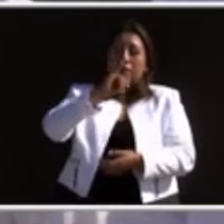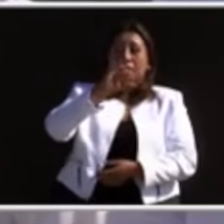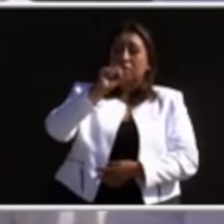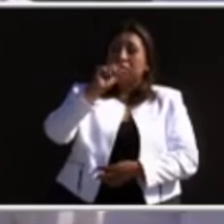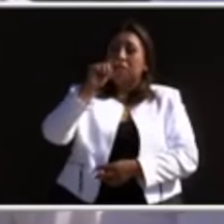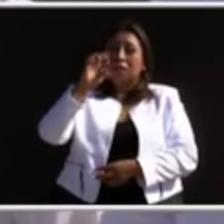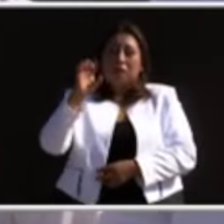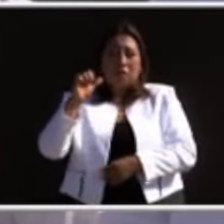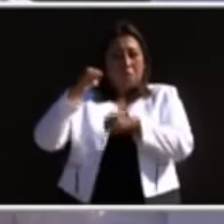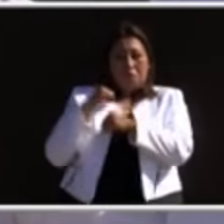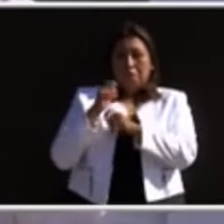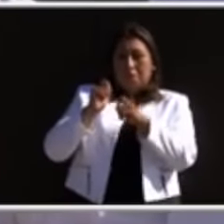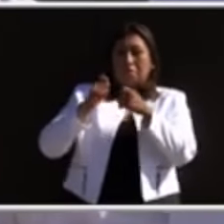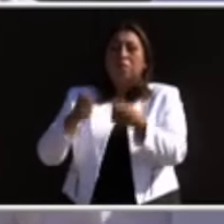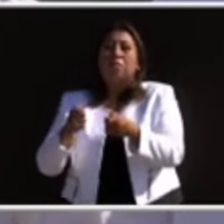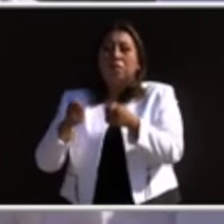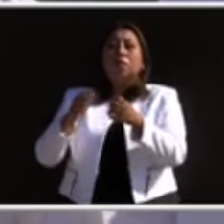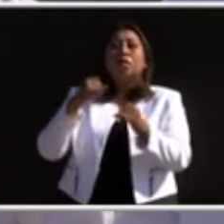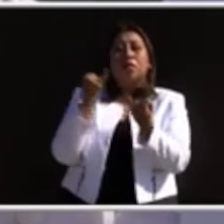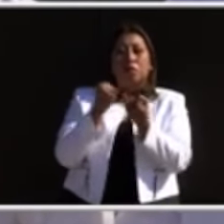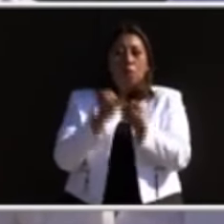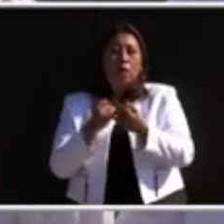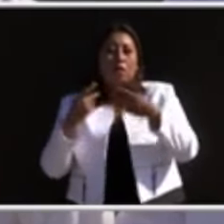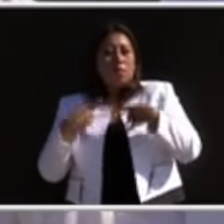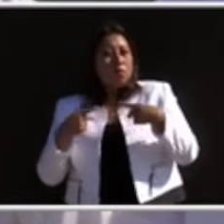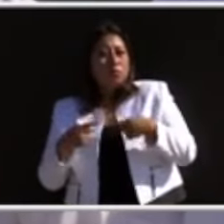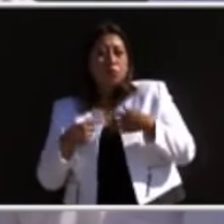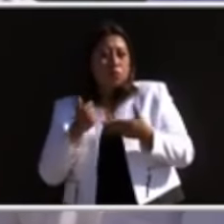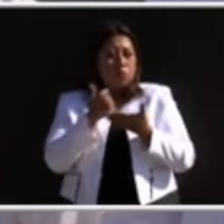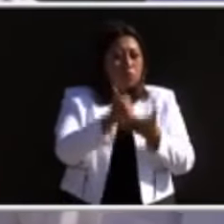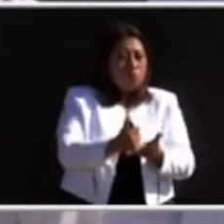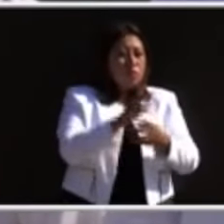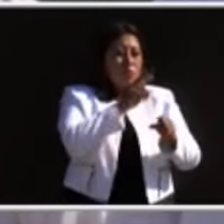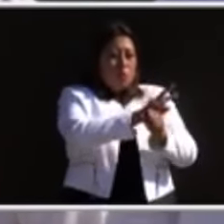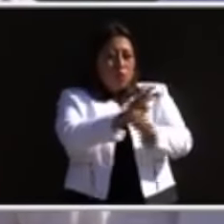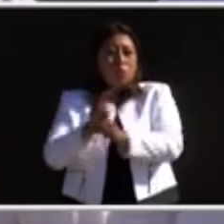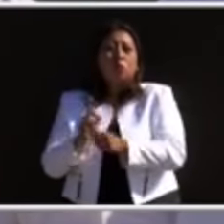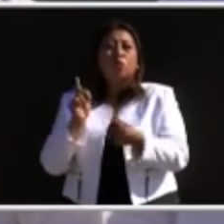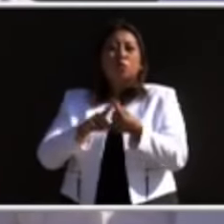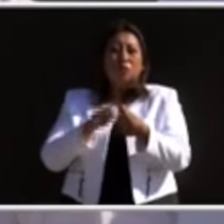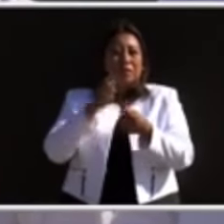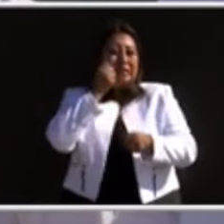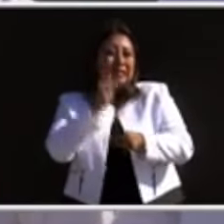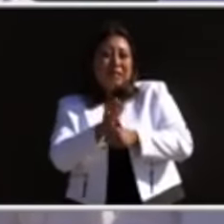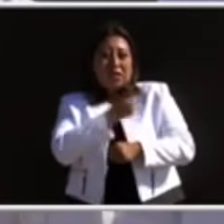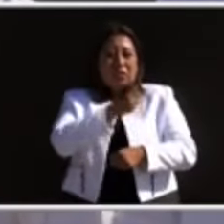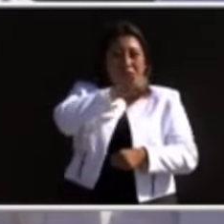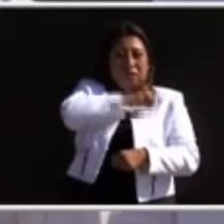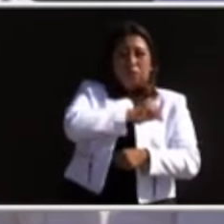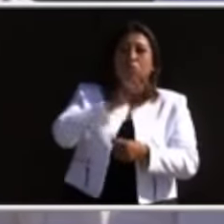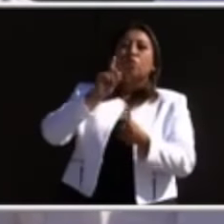protección contra riesgos sanitarios y directora de atención a la salud en la Secretaría de Salud del Estado de Puebla.